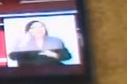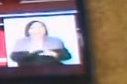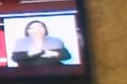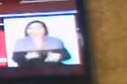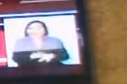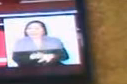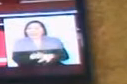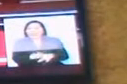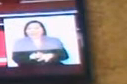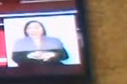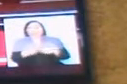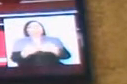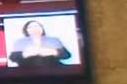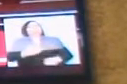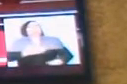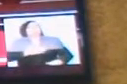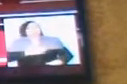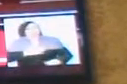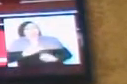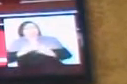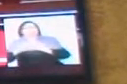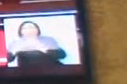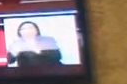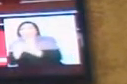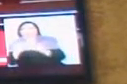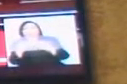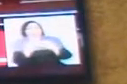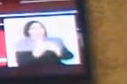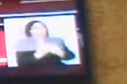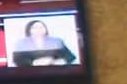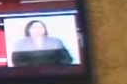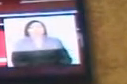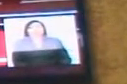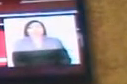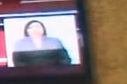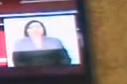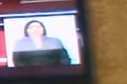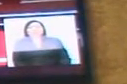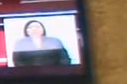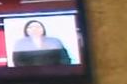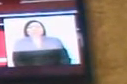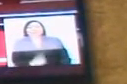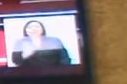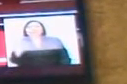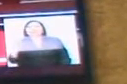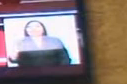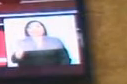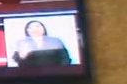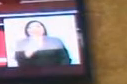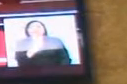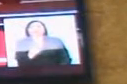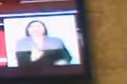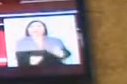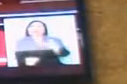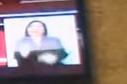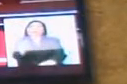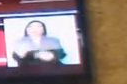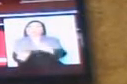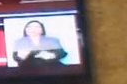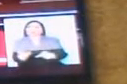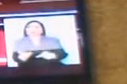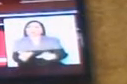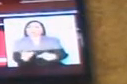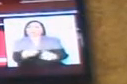los grupos de empresarios y gremios, y sobre todo, cada uno de los ciudadanos de